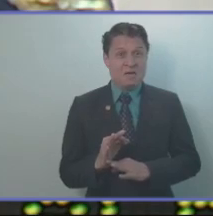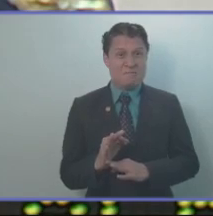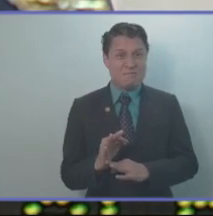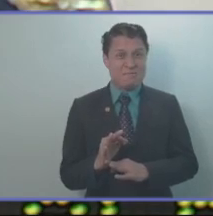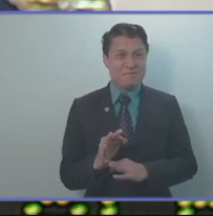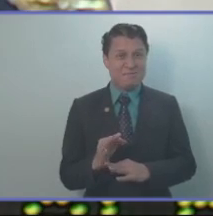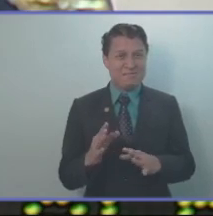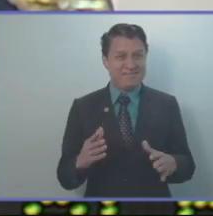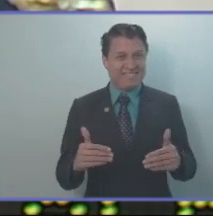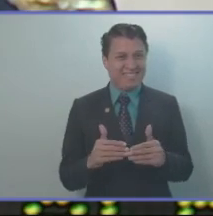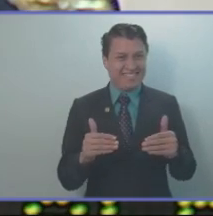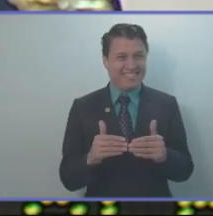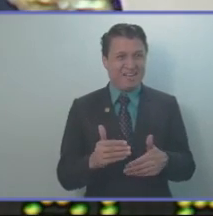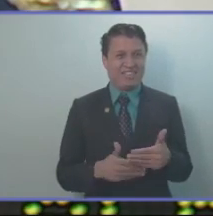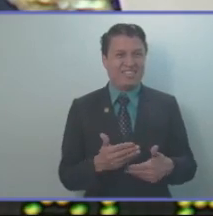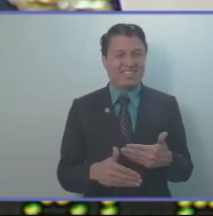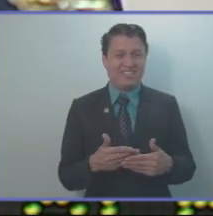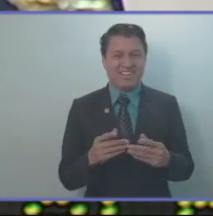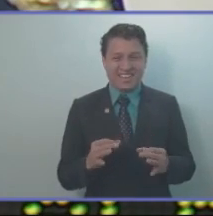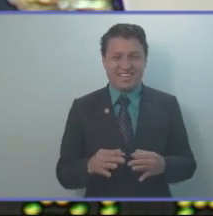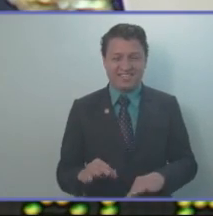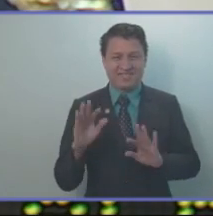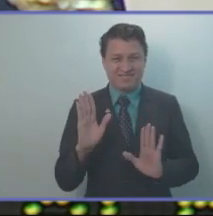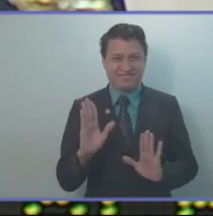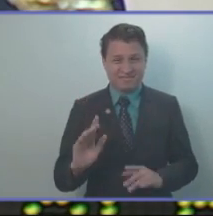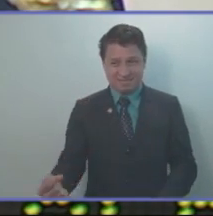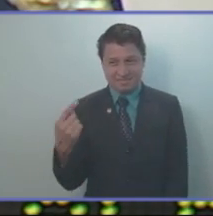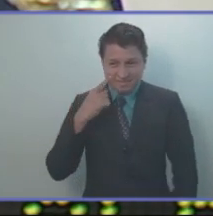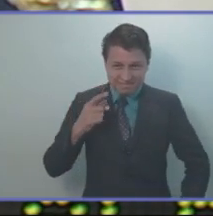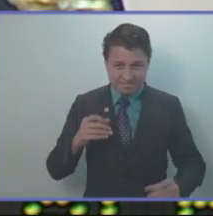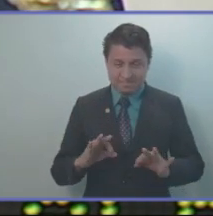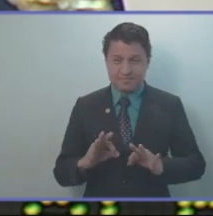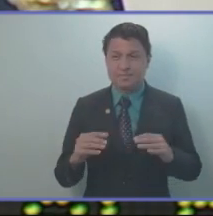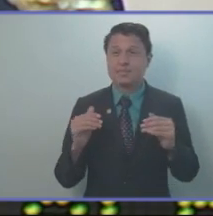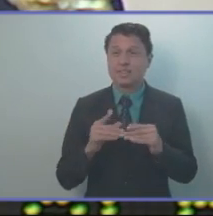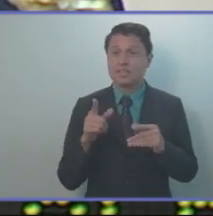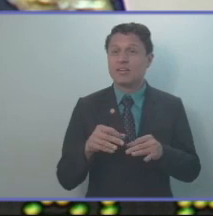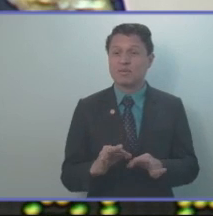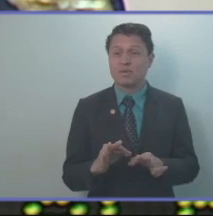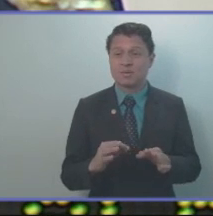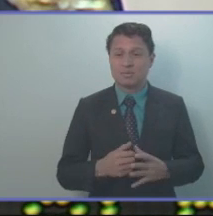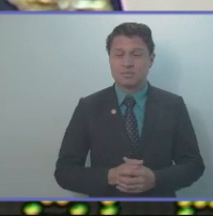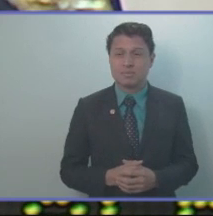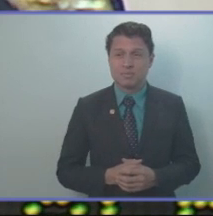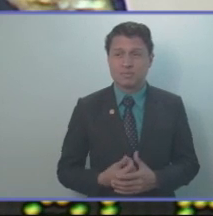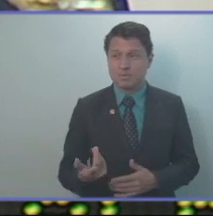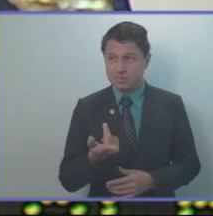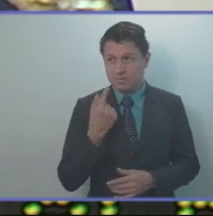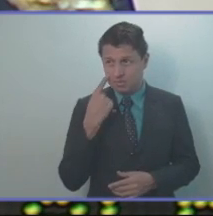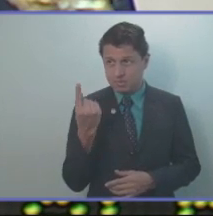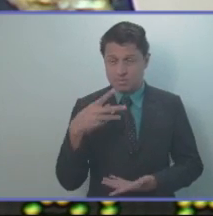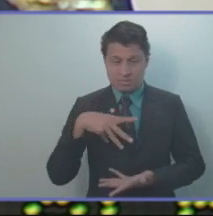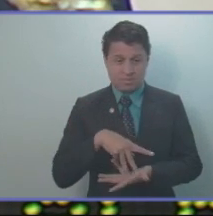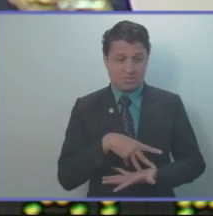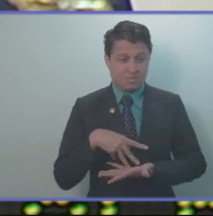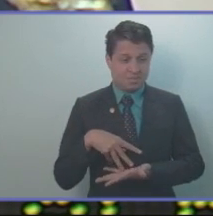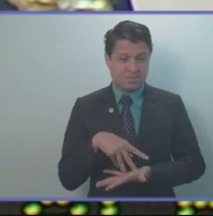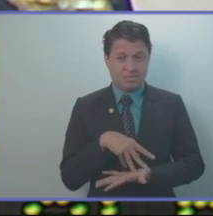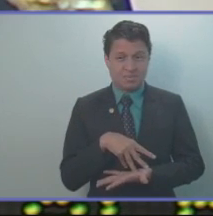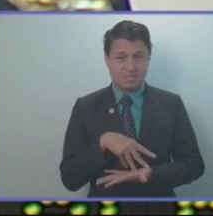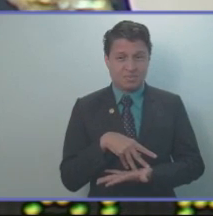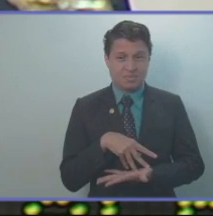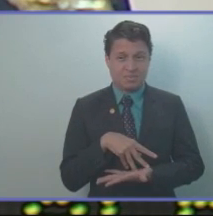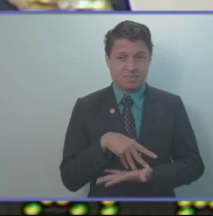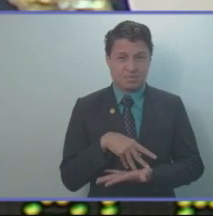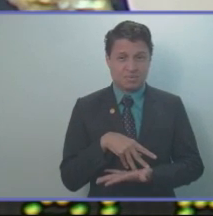agua y que la organice de tal manera, la administre de tal manera que se le asegure a toda la población